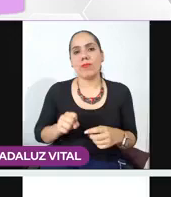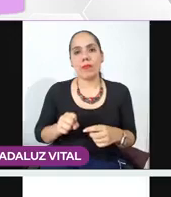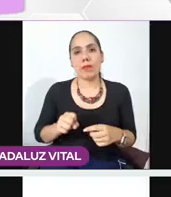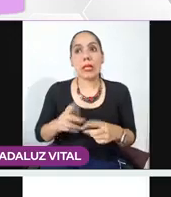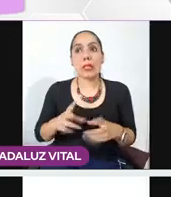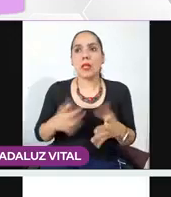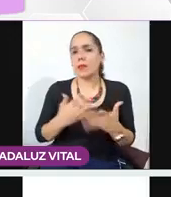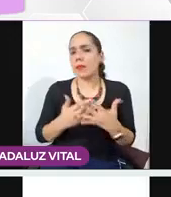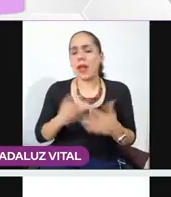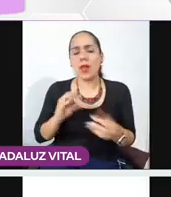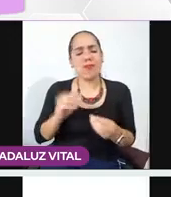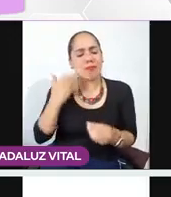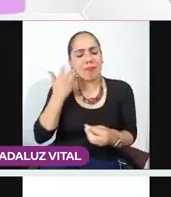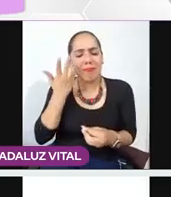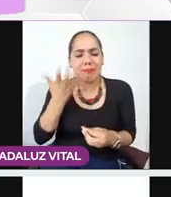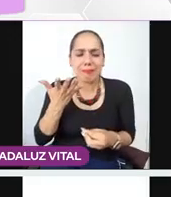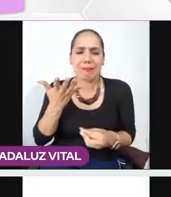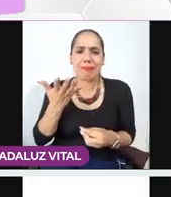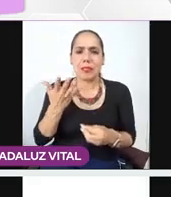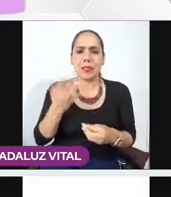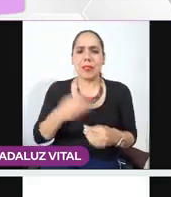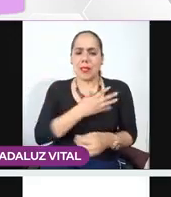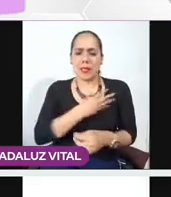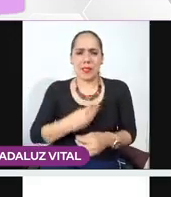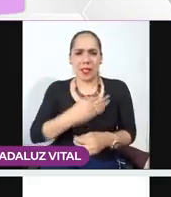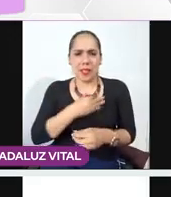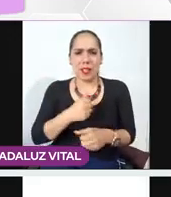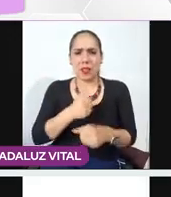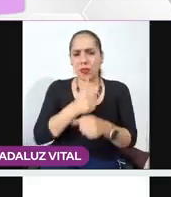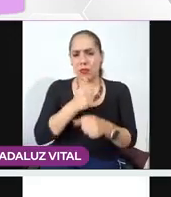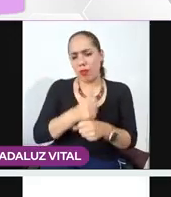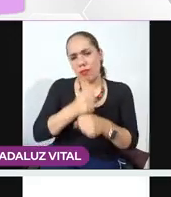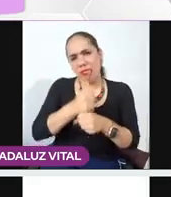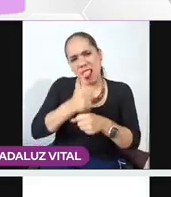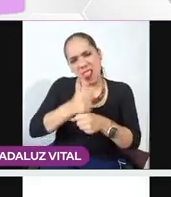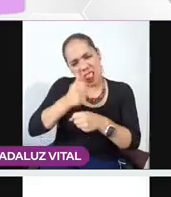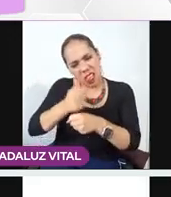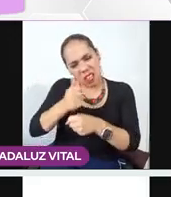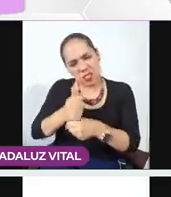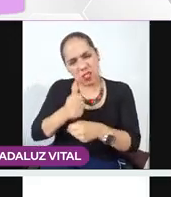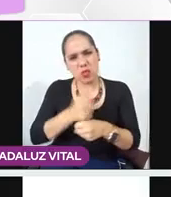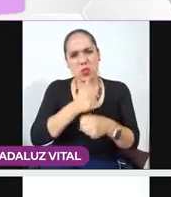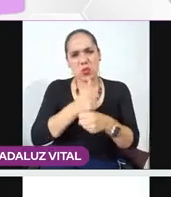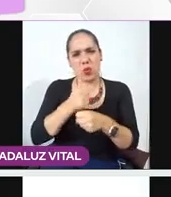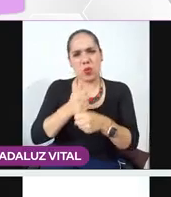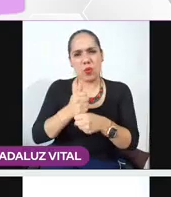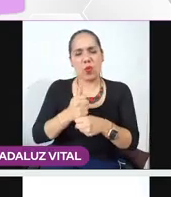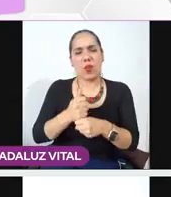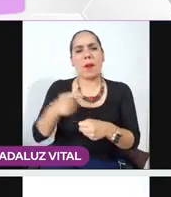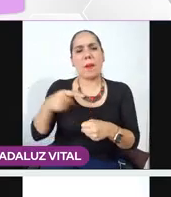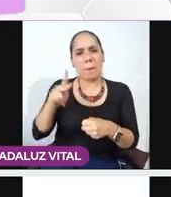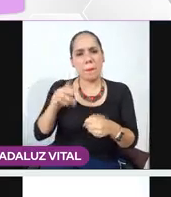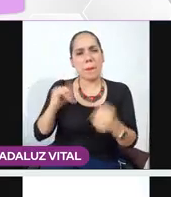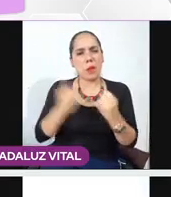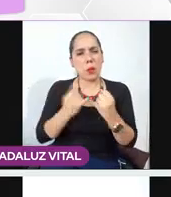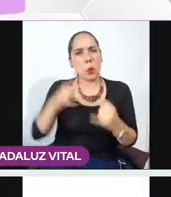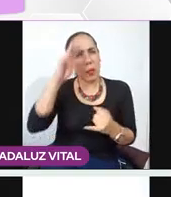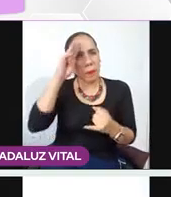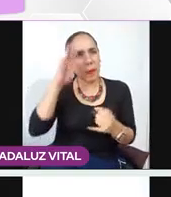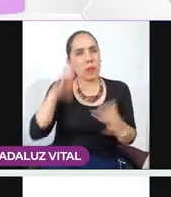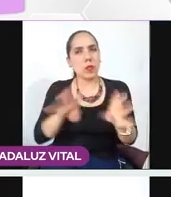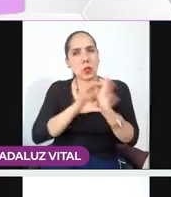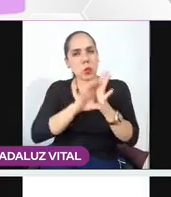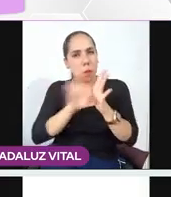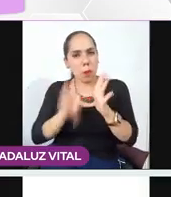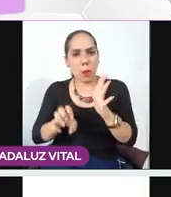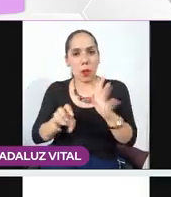Que tengan, y entonces, pero también hay ahorita te voy a responder esta pregunta, pero también se me ocurre cuando las mamás se vuelven